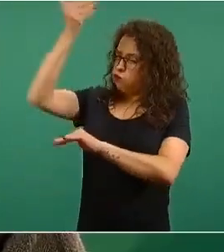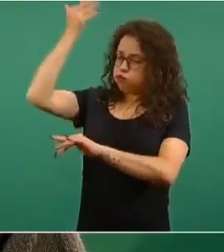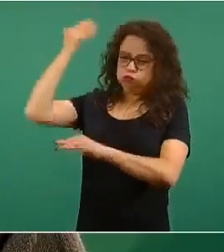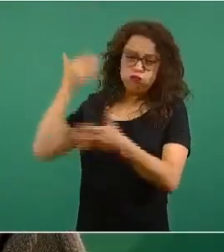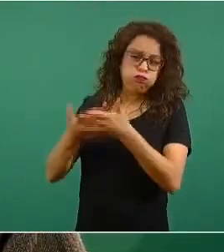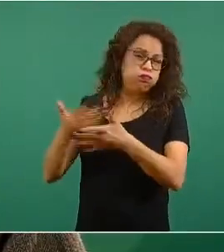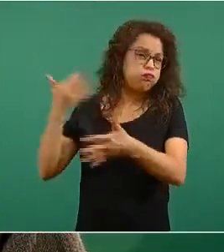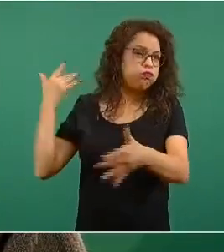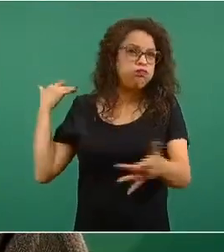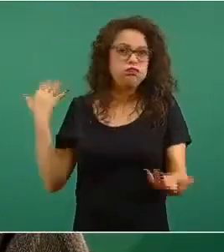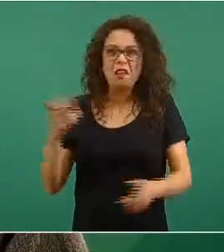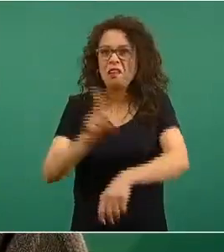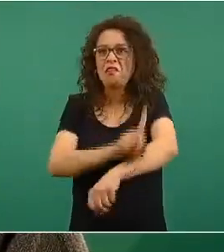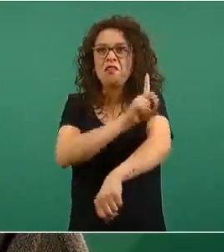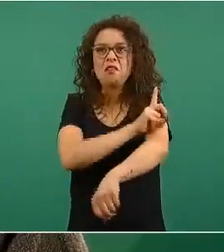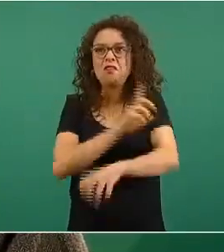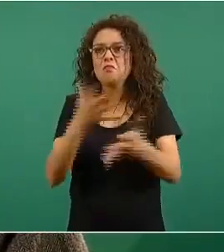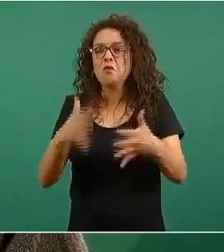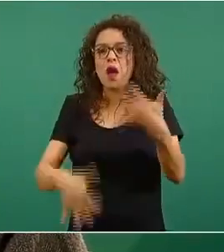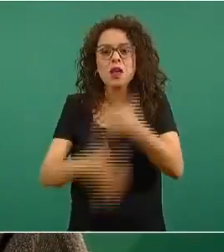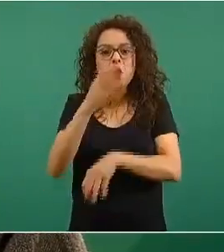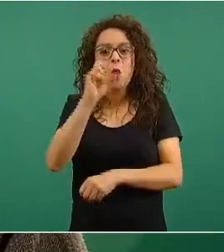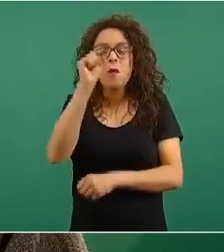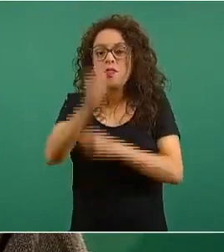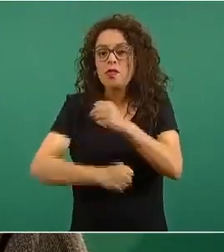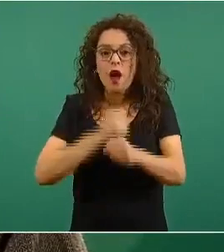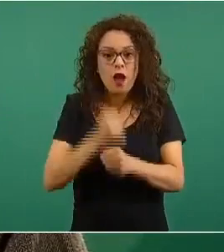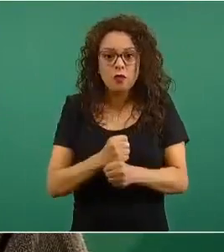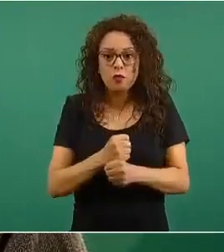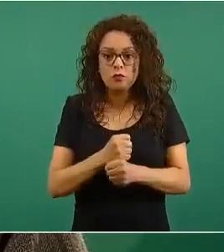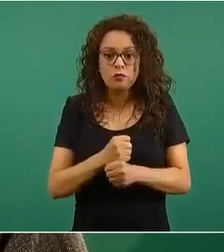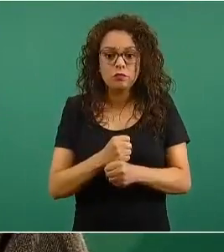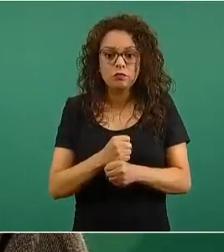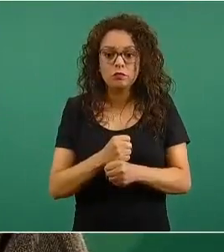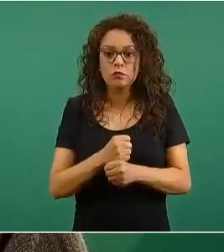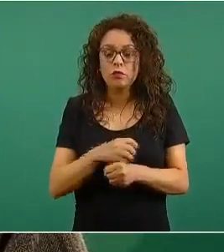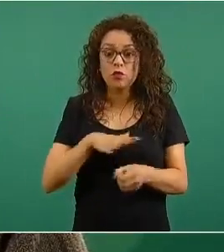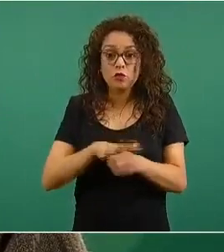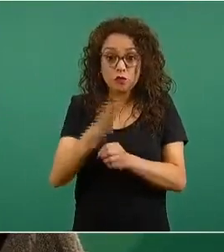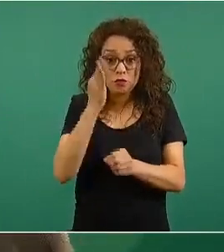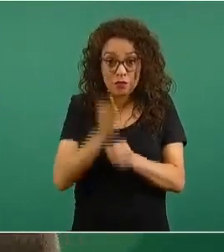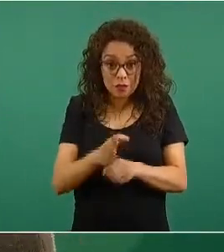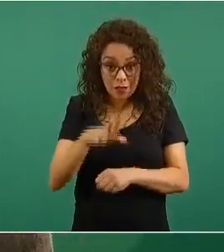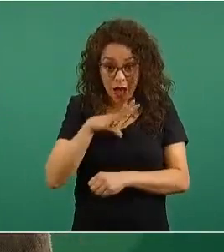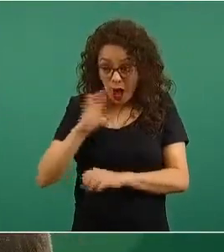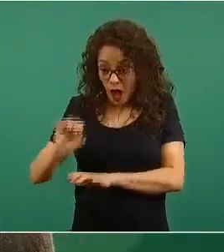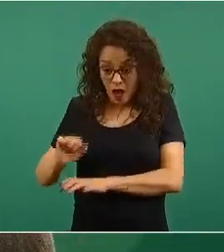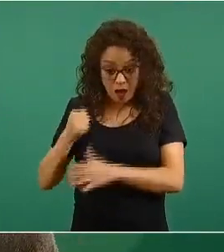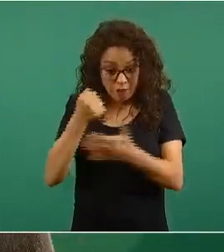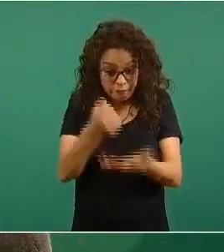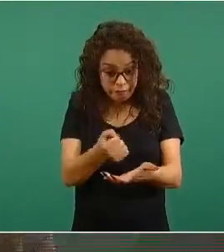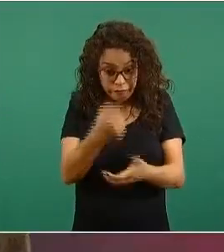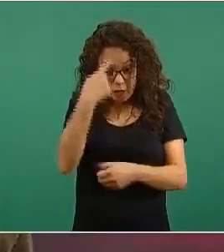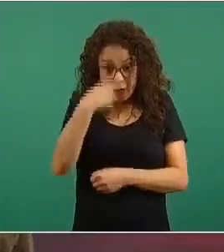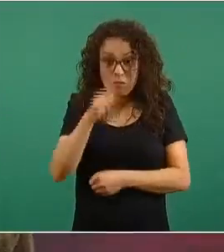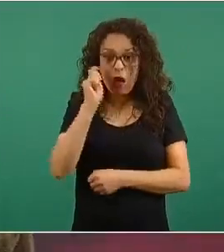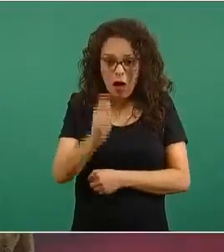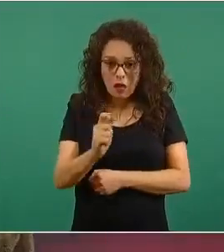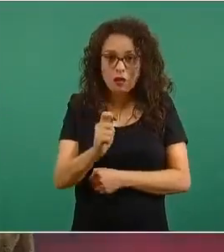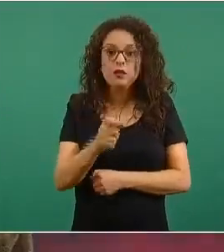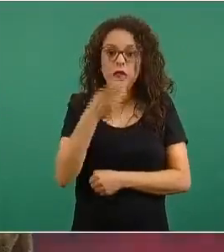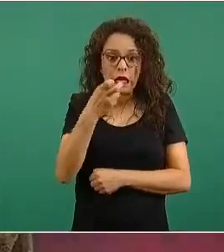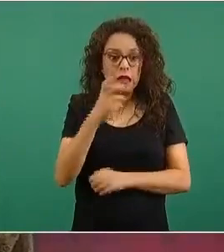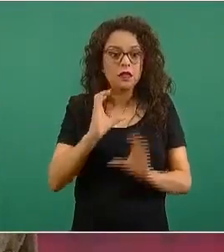quizá de unos 15 o 20, no ha habido una inversión suficiente en la expansión y mantenimiento de la red de